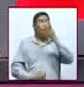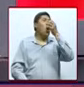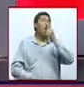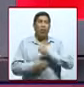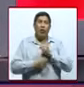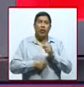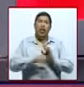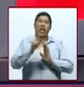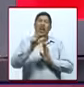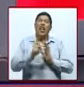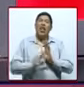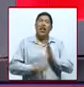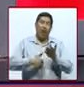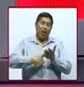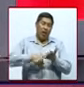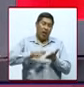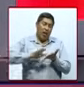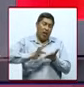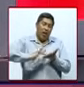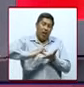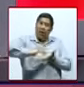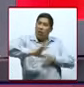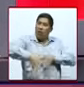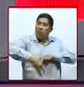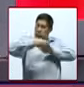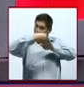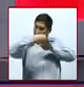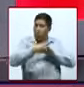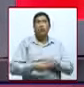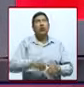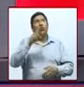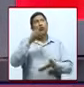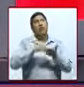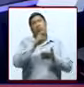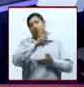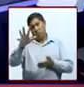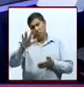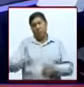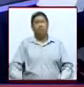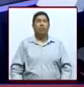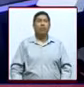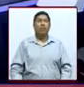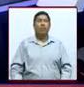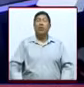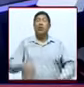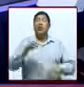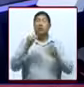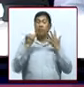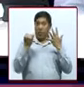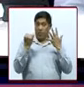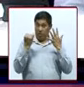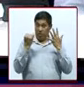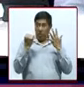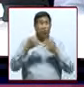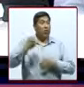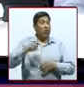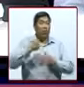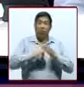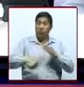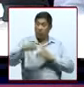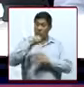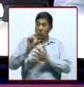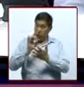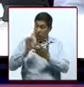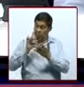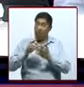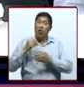del padrón electoral biométrico de las elecciones para las elecciones generales 2025. Sexto punto, el Tribunal Supremo Electoral va a